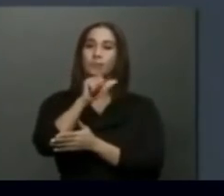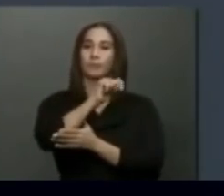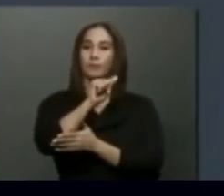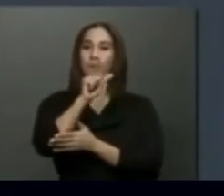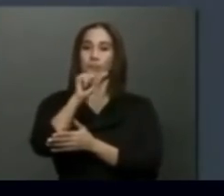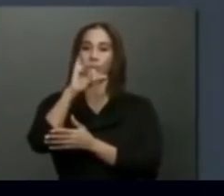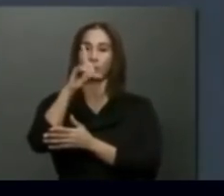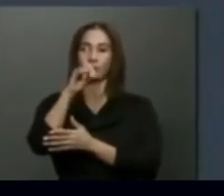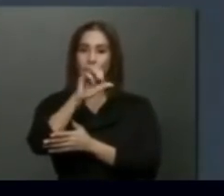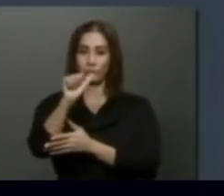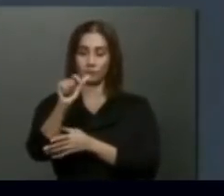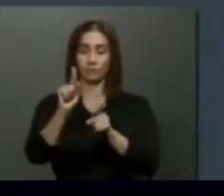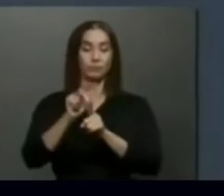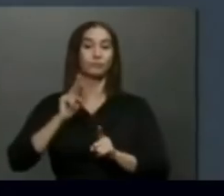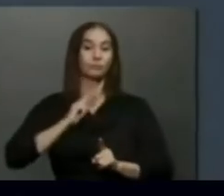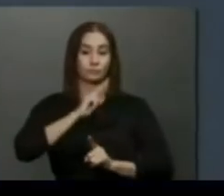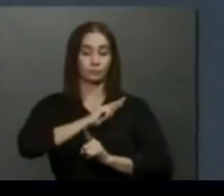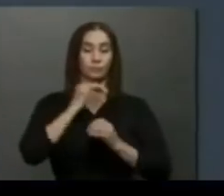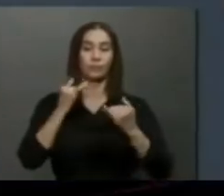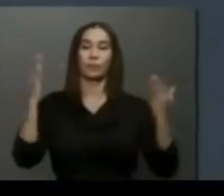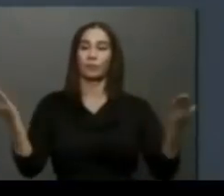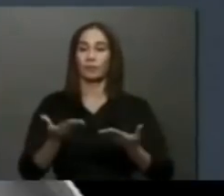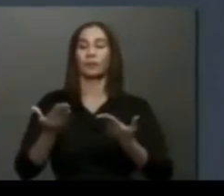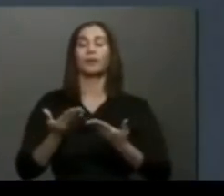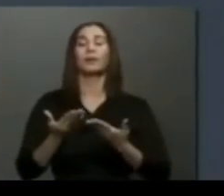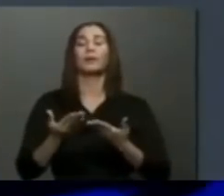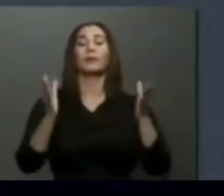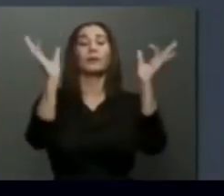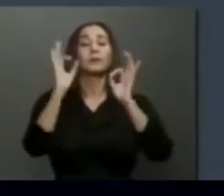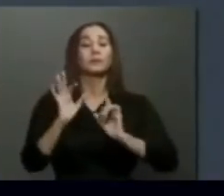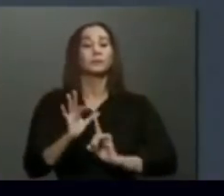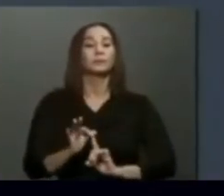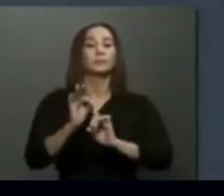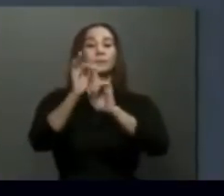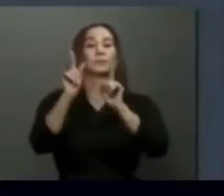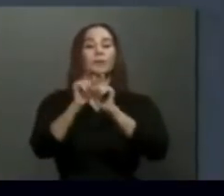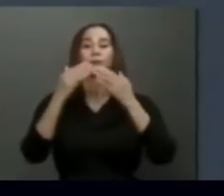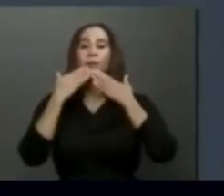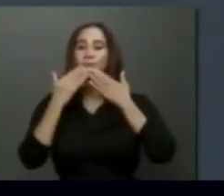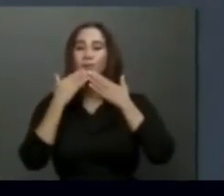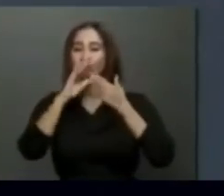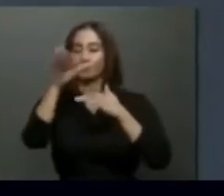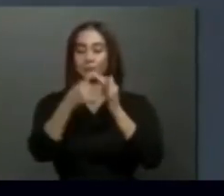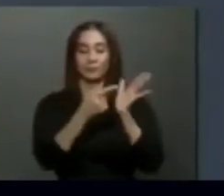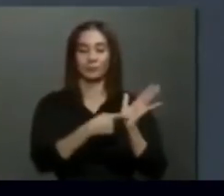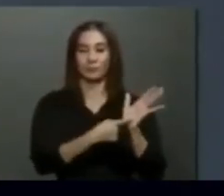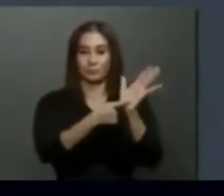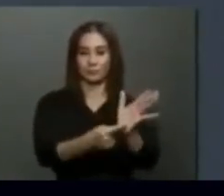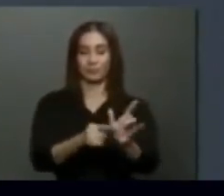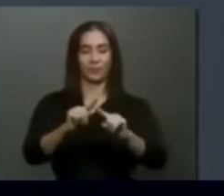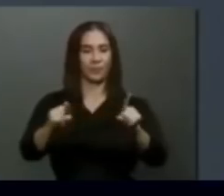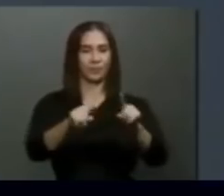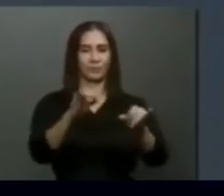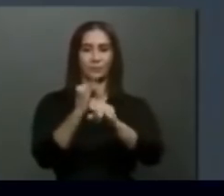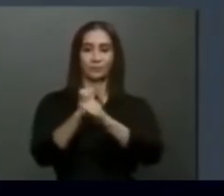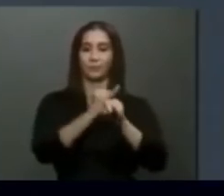A los regidores que también nos acompañan en esta mañana y de manera muy especial Agradecemos a los representantes de las